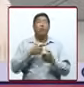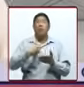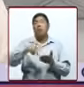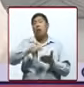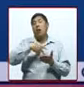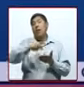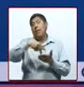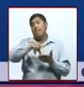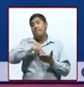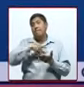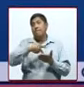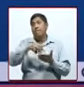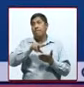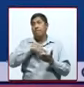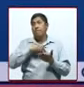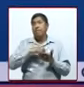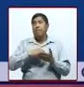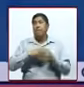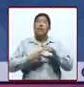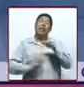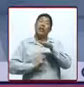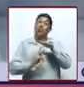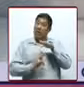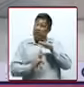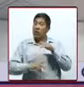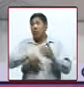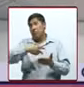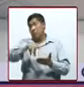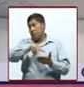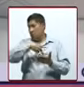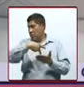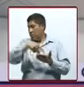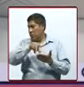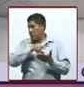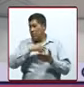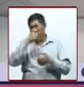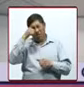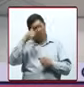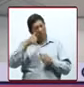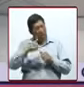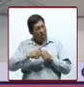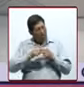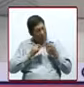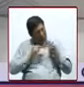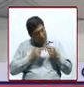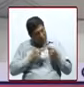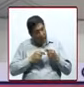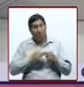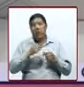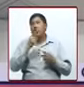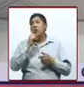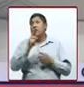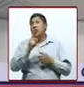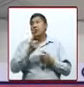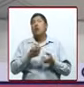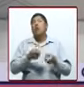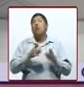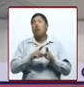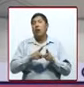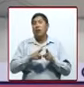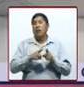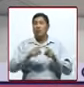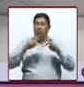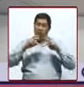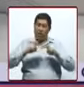bailaba. En el kinder bailó. Y los recuerdos dolorosos de Juan Diego era cuando le hacían